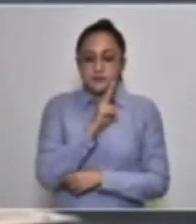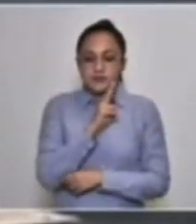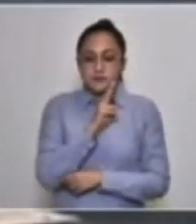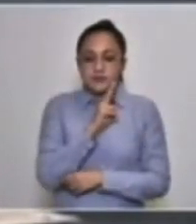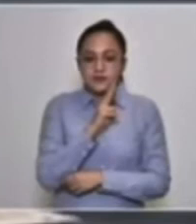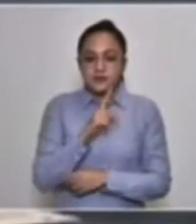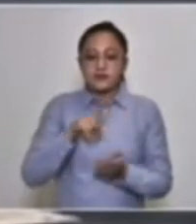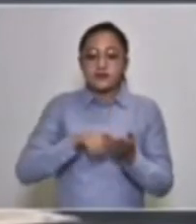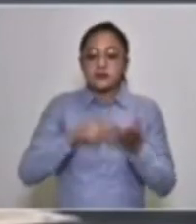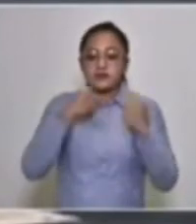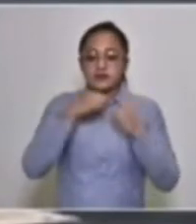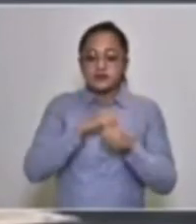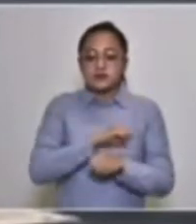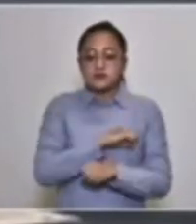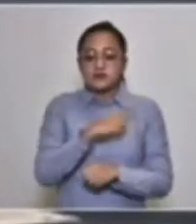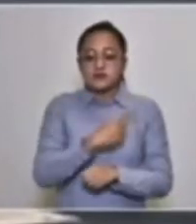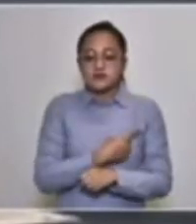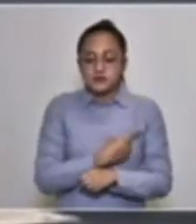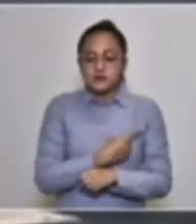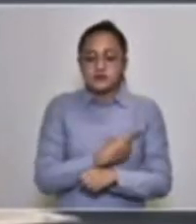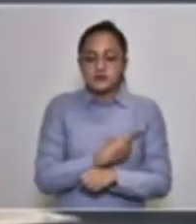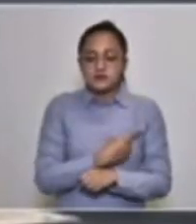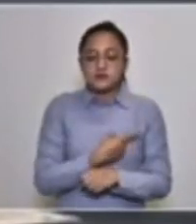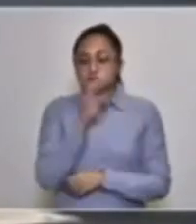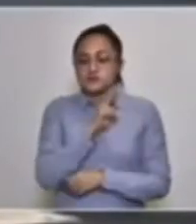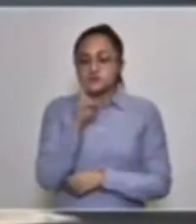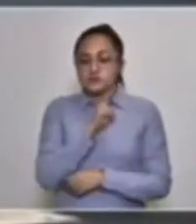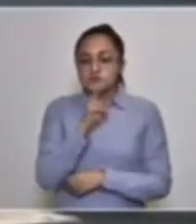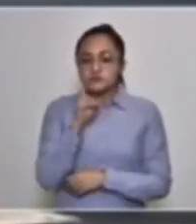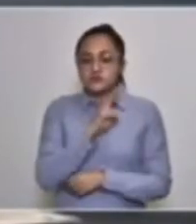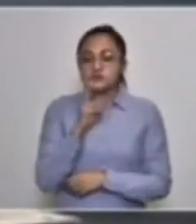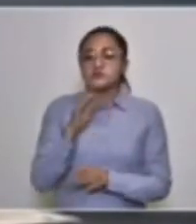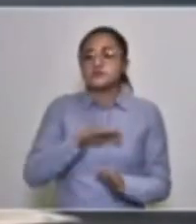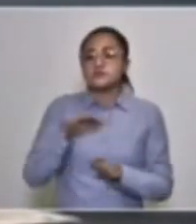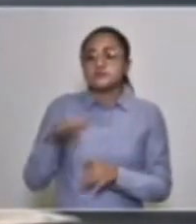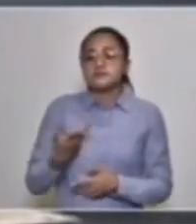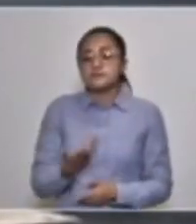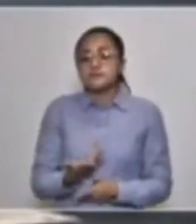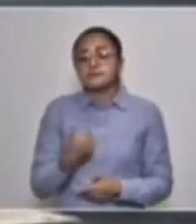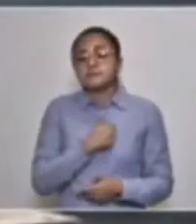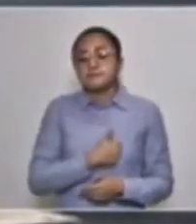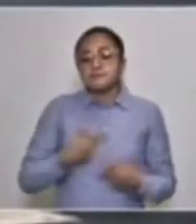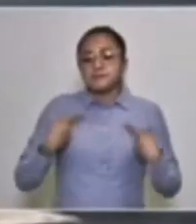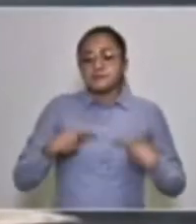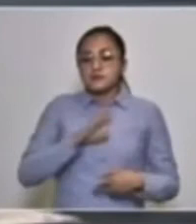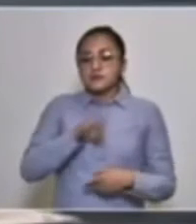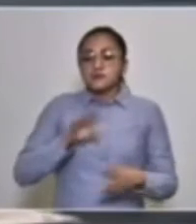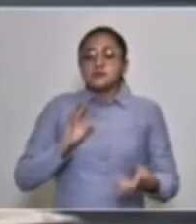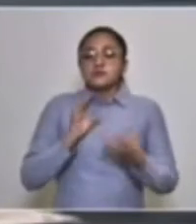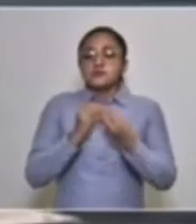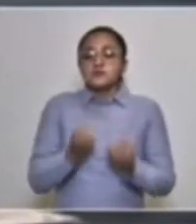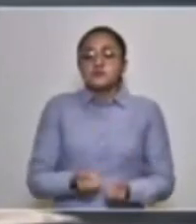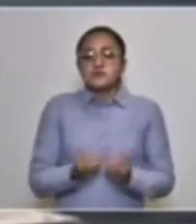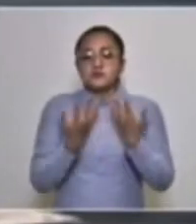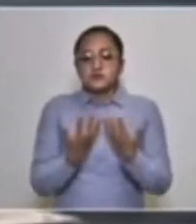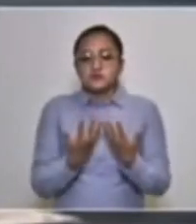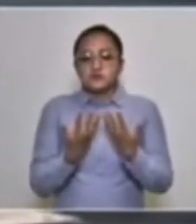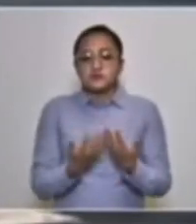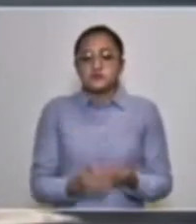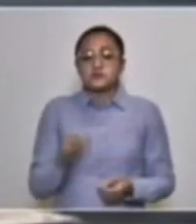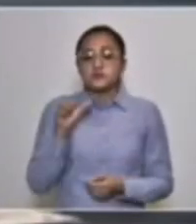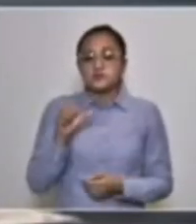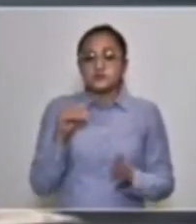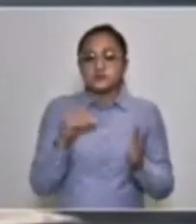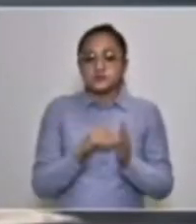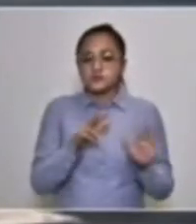asistida. En la red hospitalaria y los servicios de salud, 90. En lo que respecta lamentablemente a las defunciones, tenemos un acumulado de